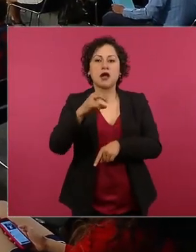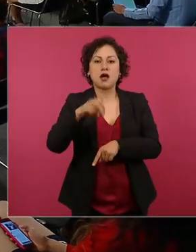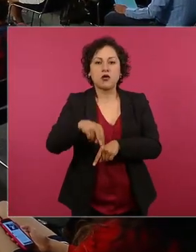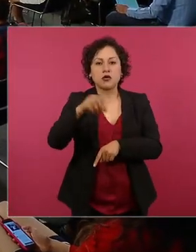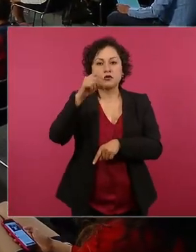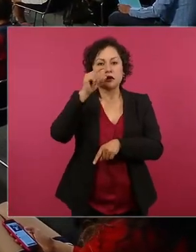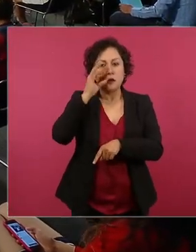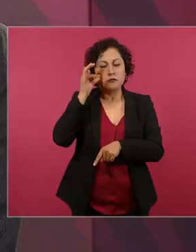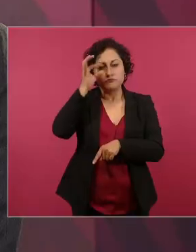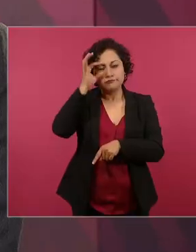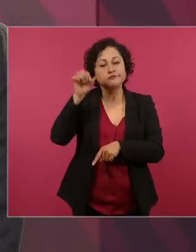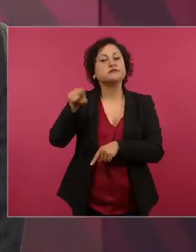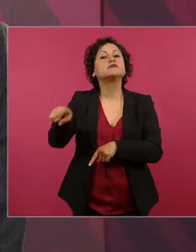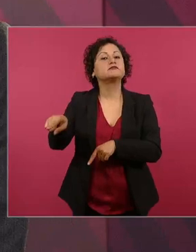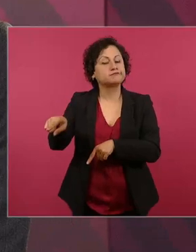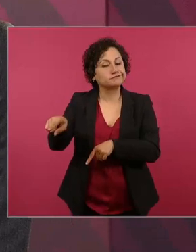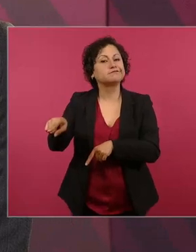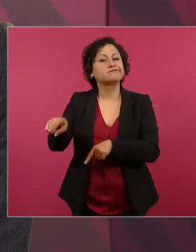comunidad.